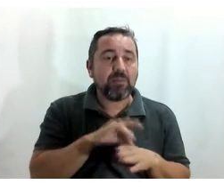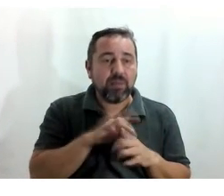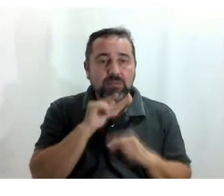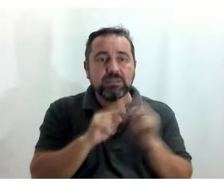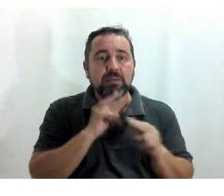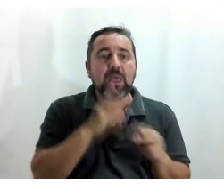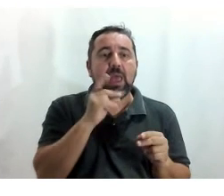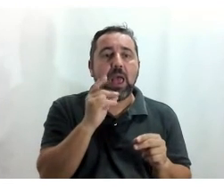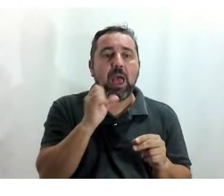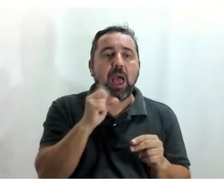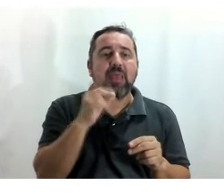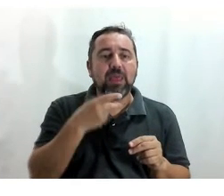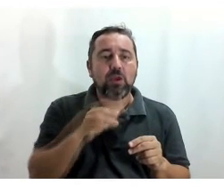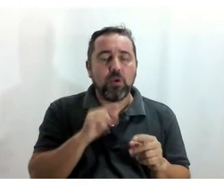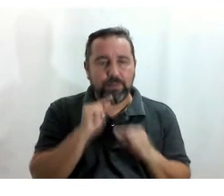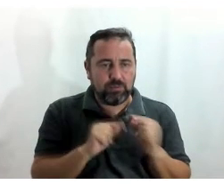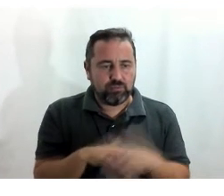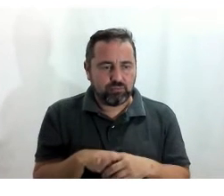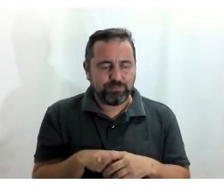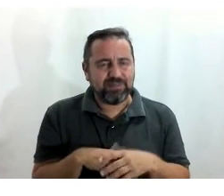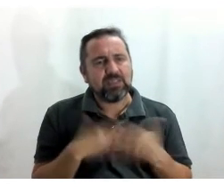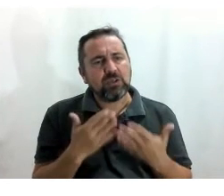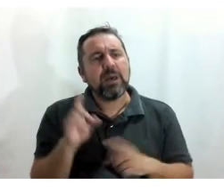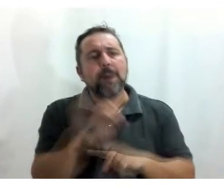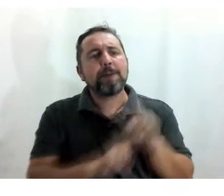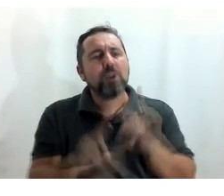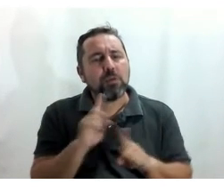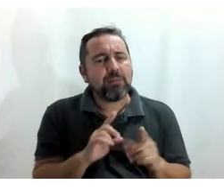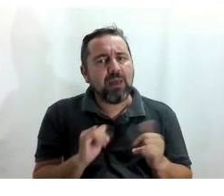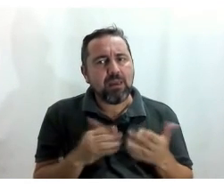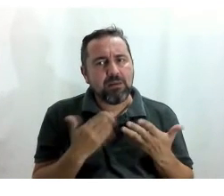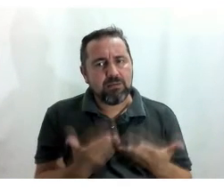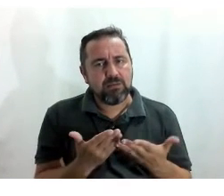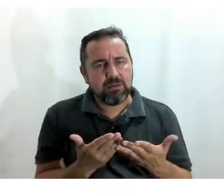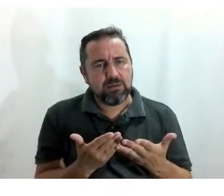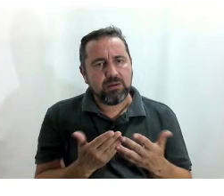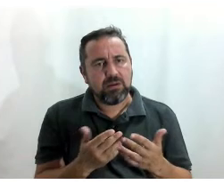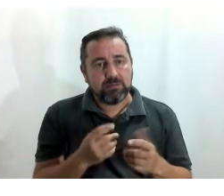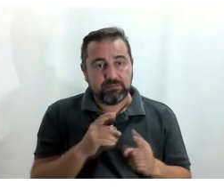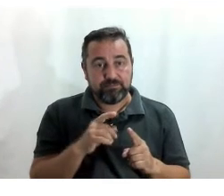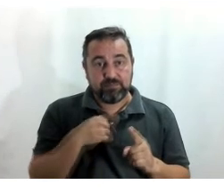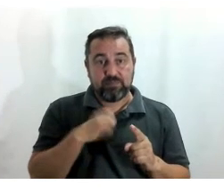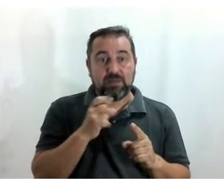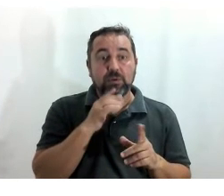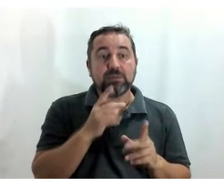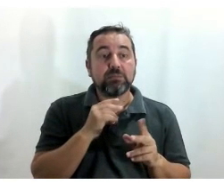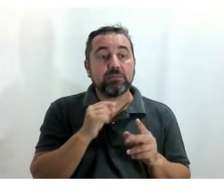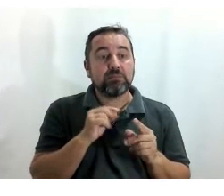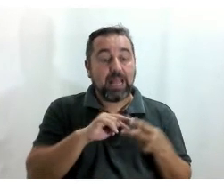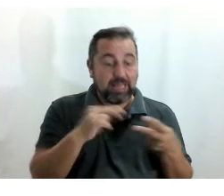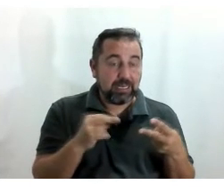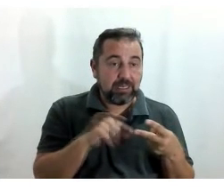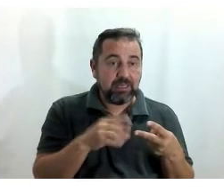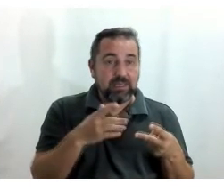adenovirus. ¿Cuál es el problema que presenta la utilización de adenovirus? Que el tamaño del gen que